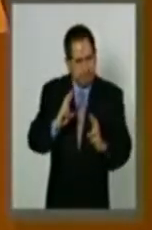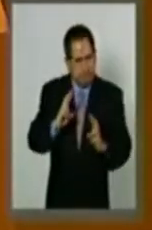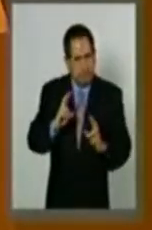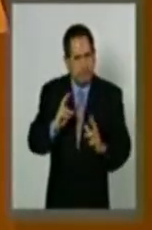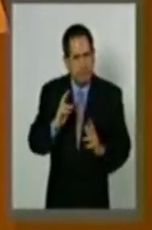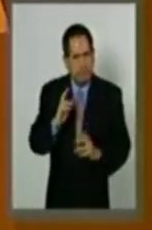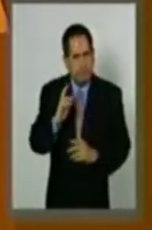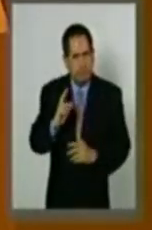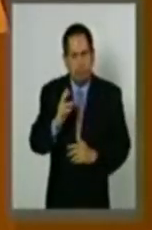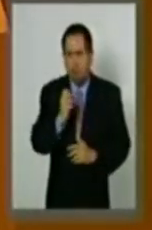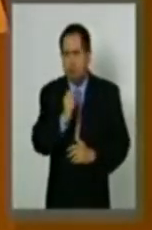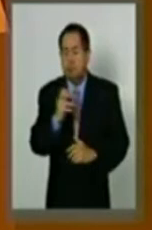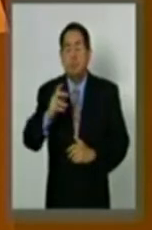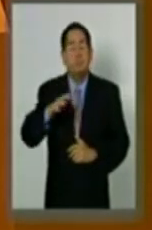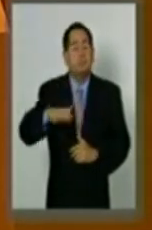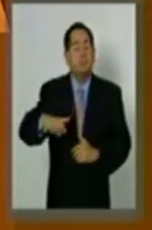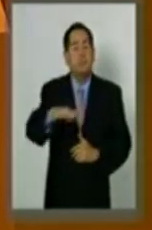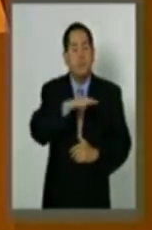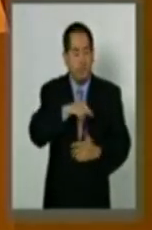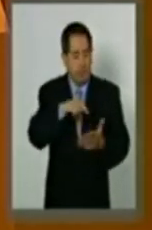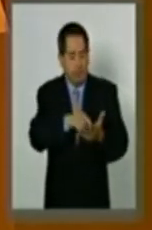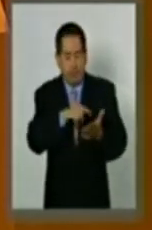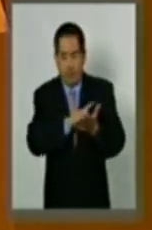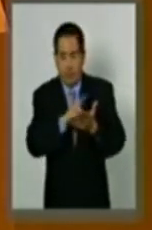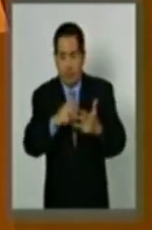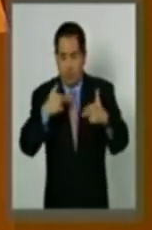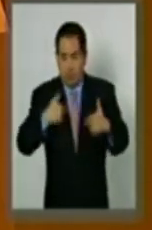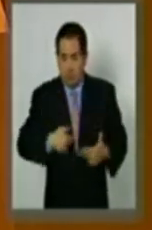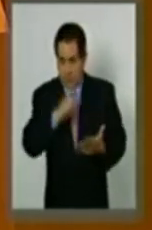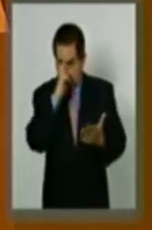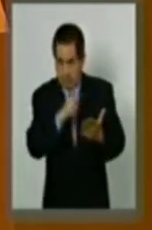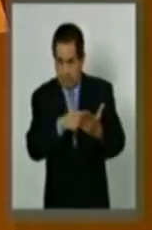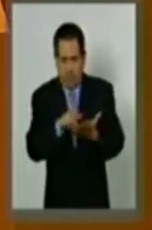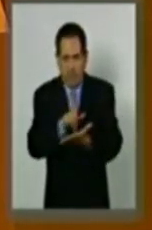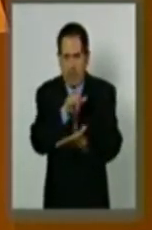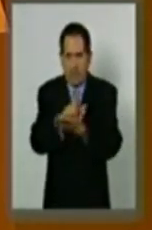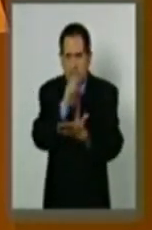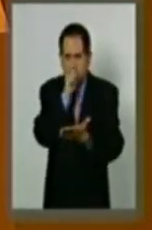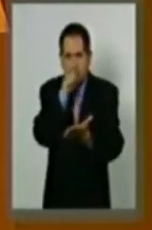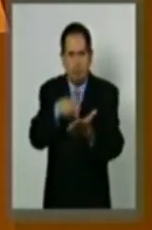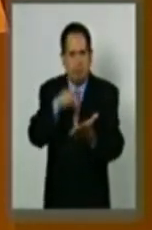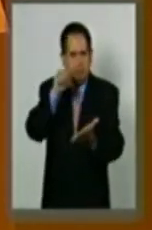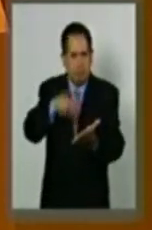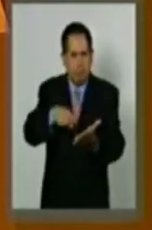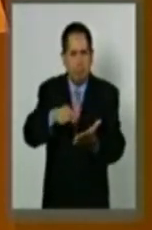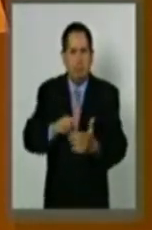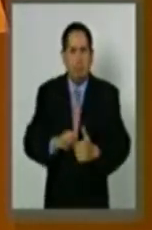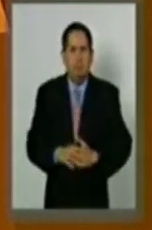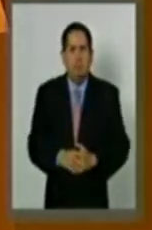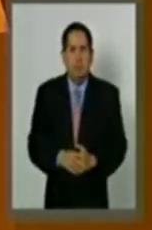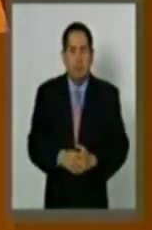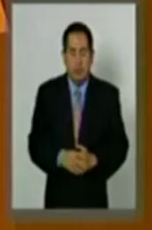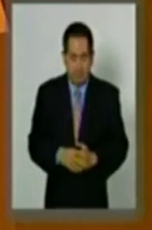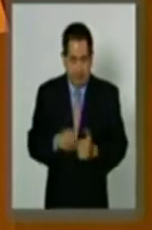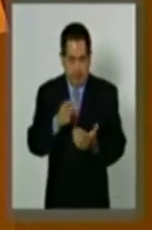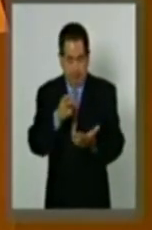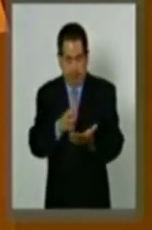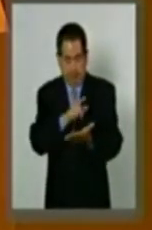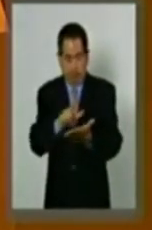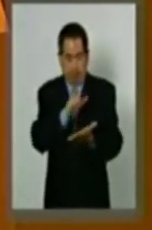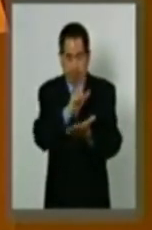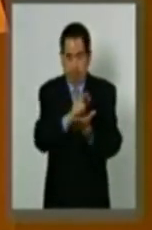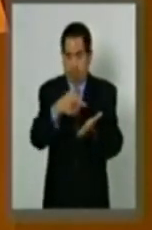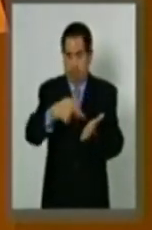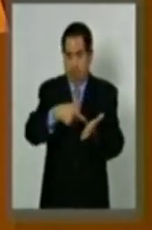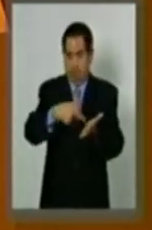respeto a los derechos humanos, como la propia ley lo establece. En esta ley se regula